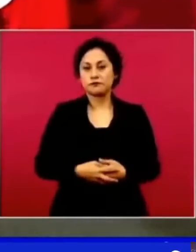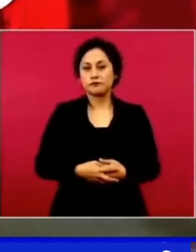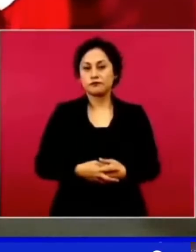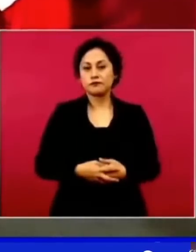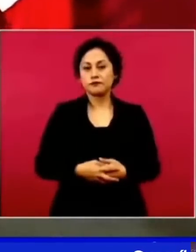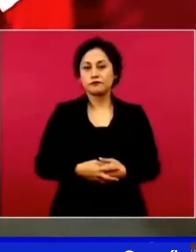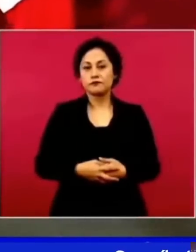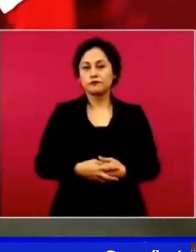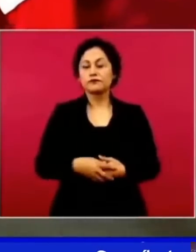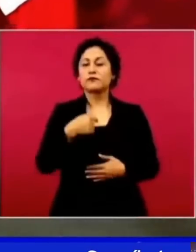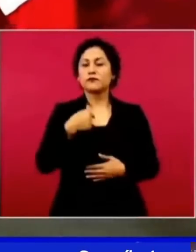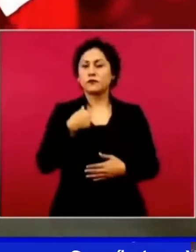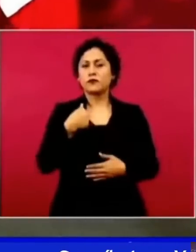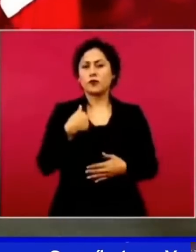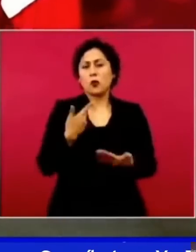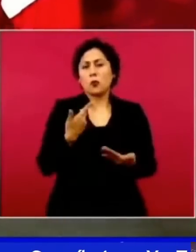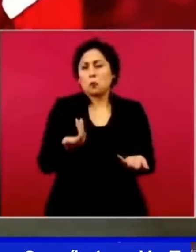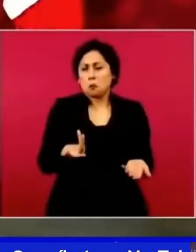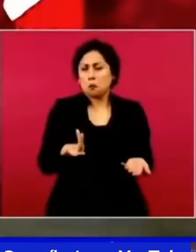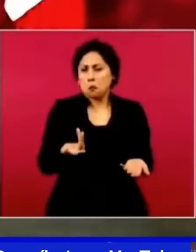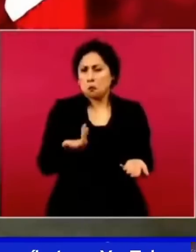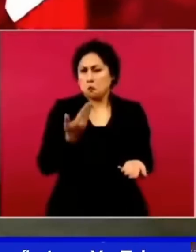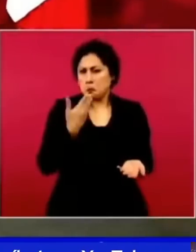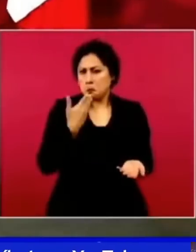estaba yo bien